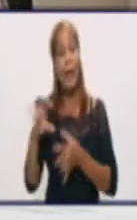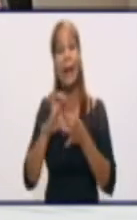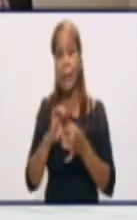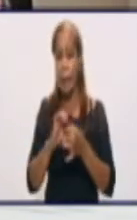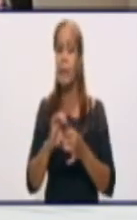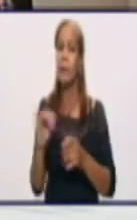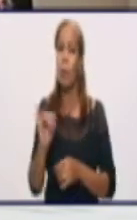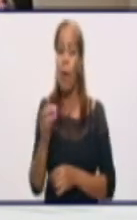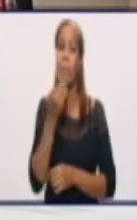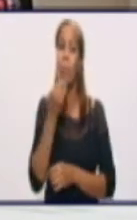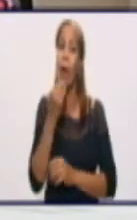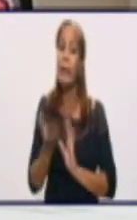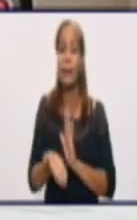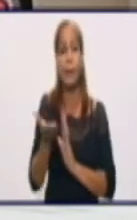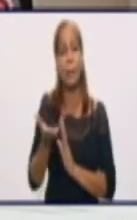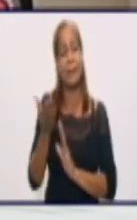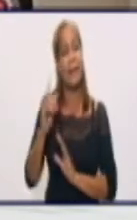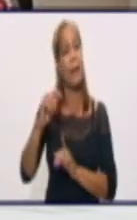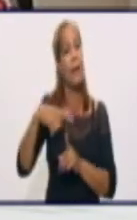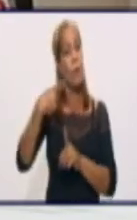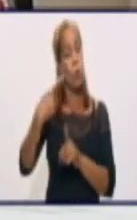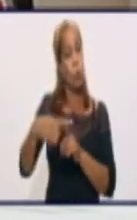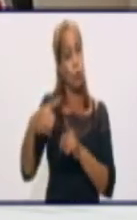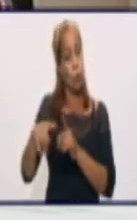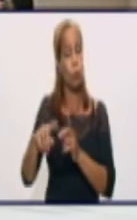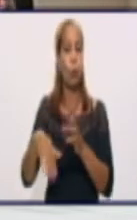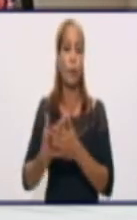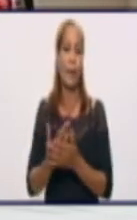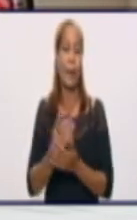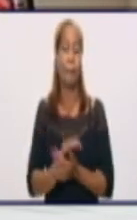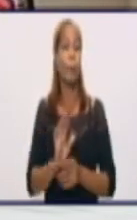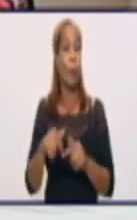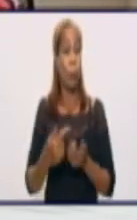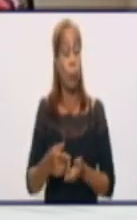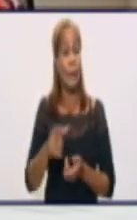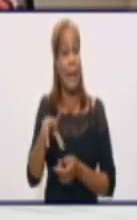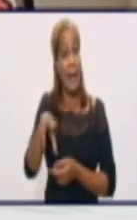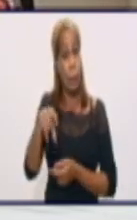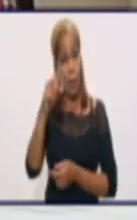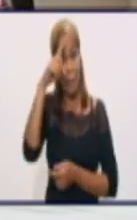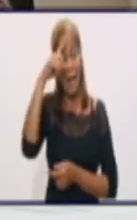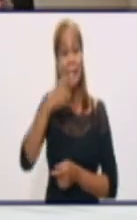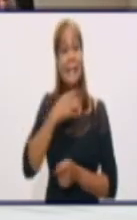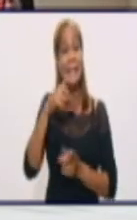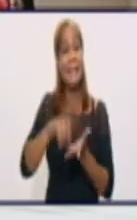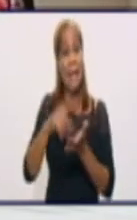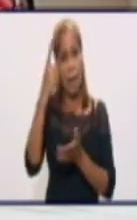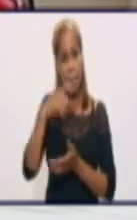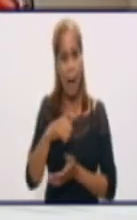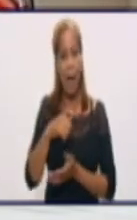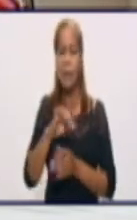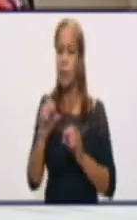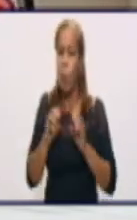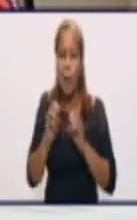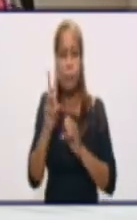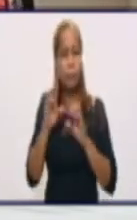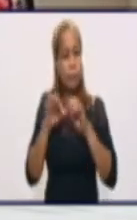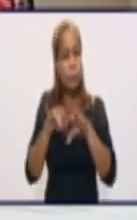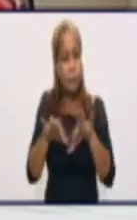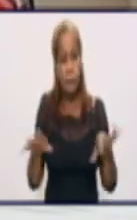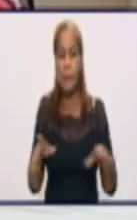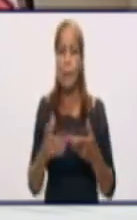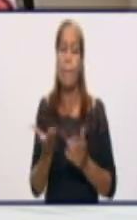cepas altamente agresivas, son cepas que evolucionan de manera muy rápida, que el daño que provocan al tejido pulmonar es